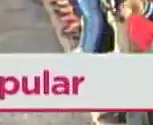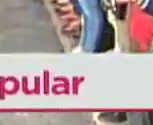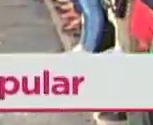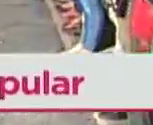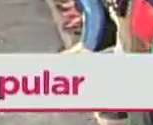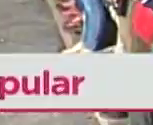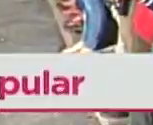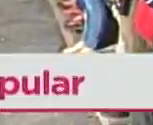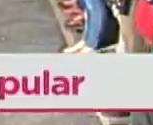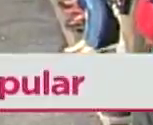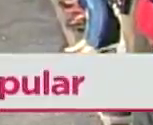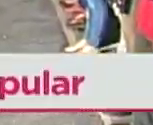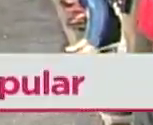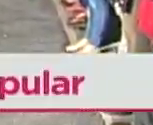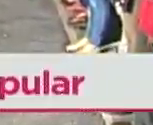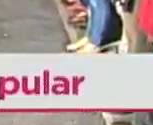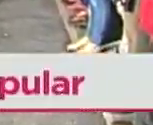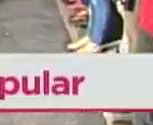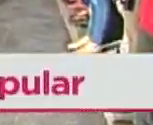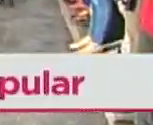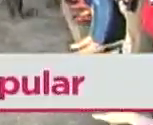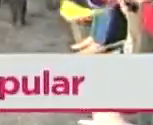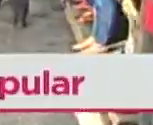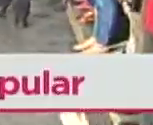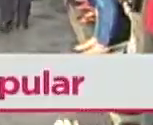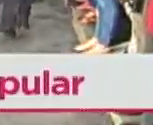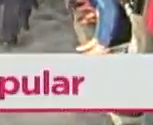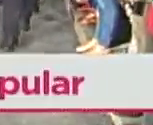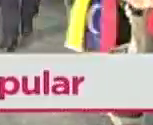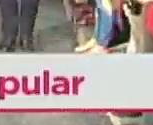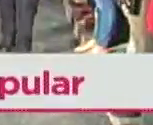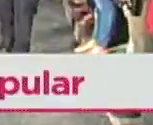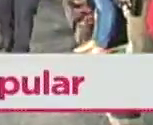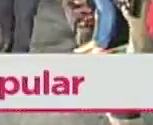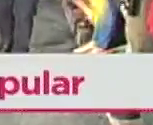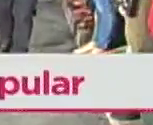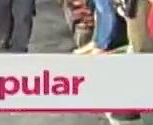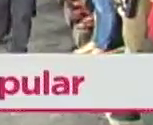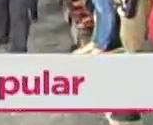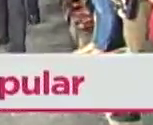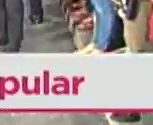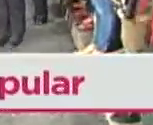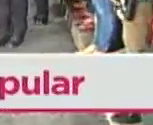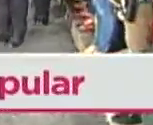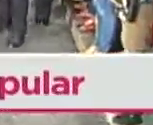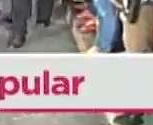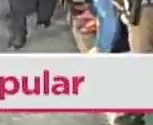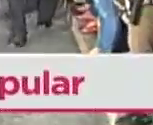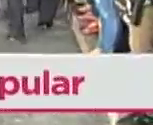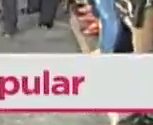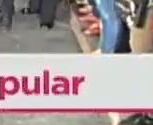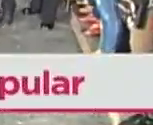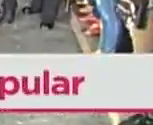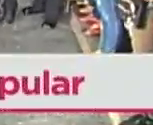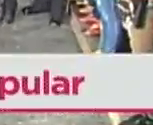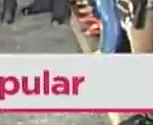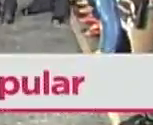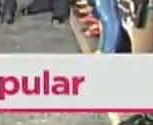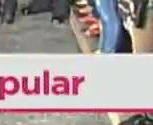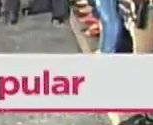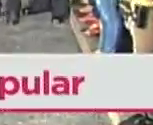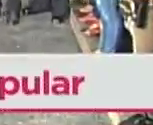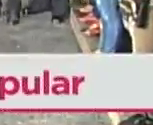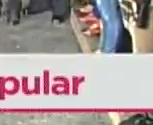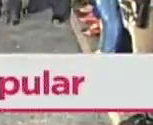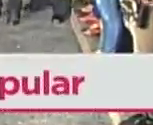técnicas, producto del tipo de televisión que nosotros hacemos en vivo y producto de la guerra económica, hemos permitido